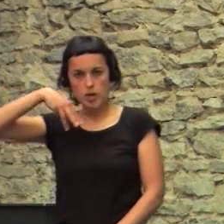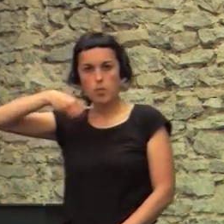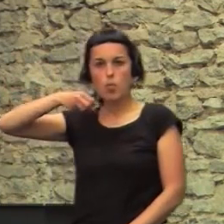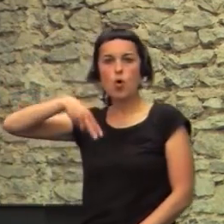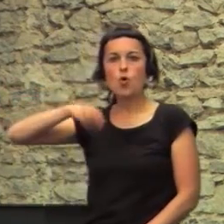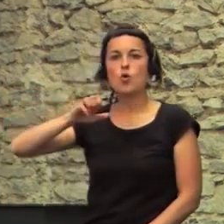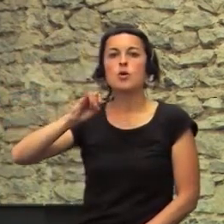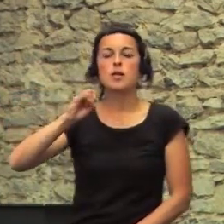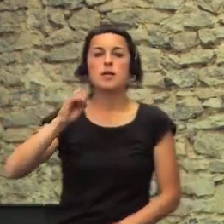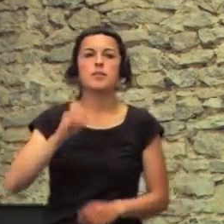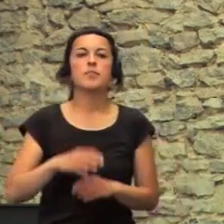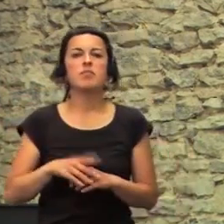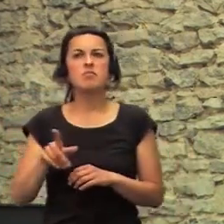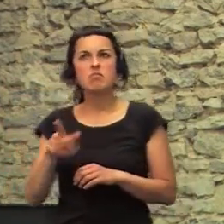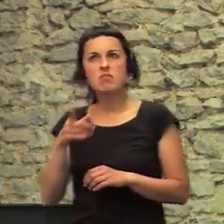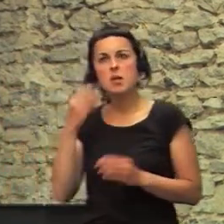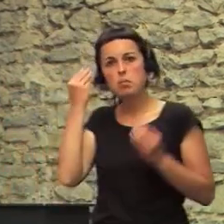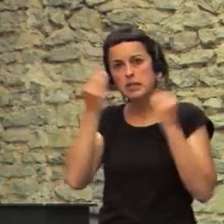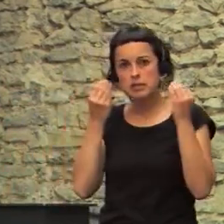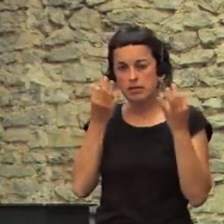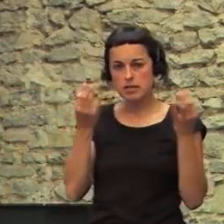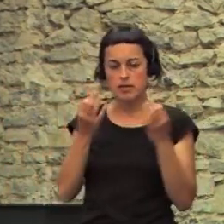tenía la idea de que